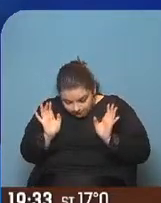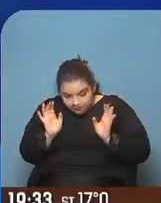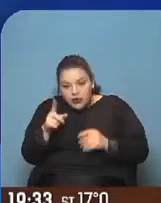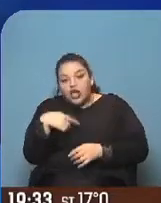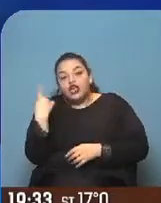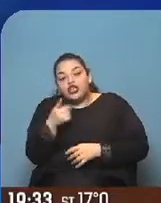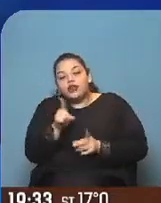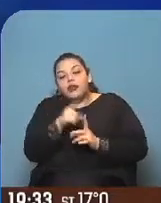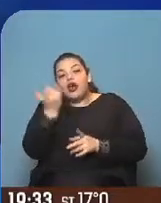nosotros que haya justicia es la prioridad